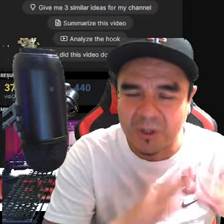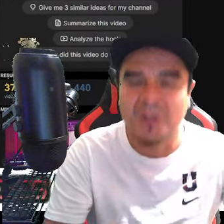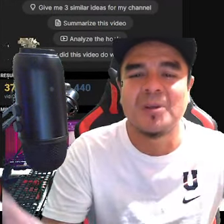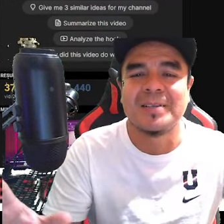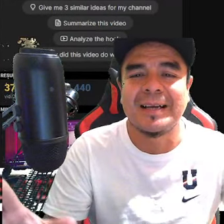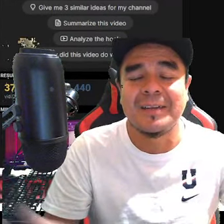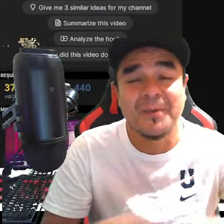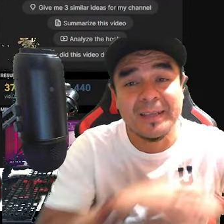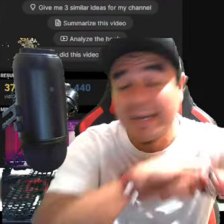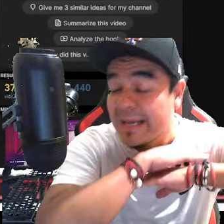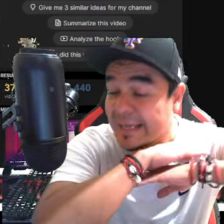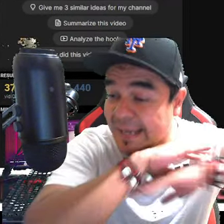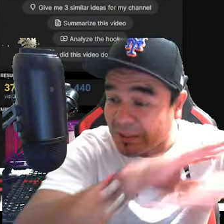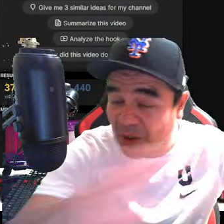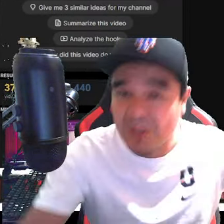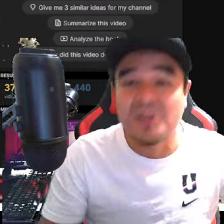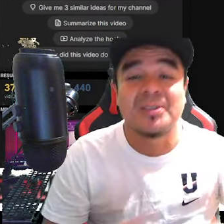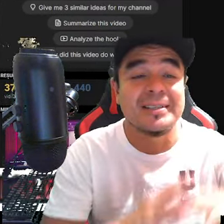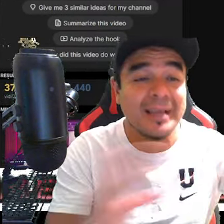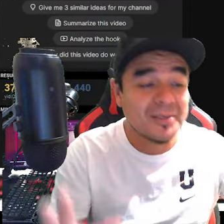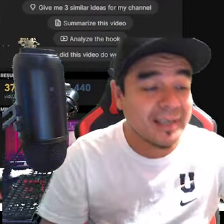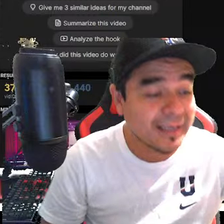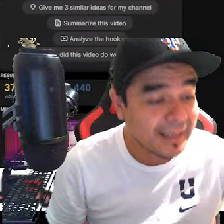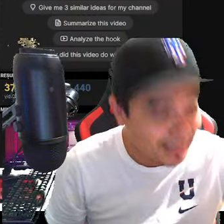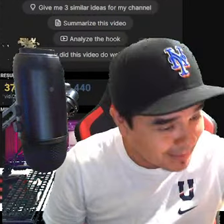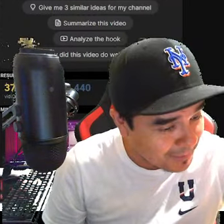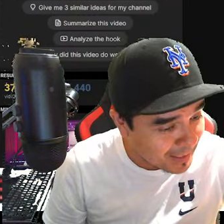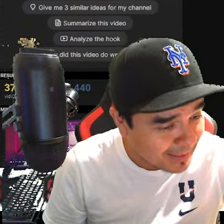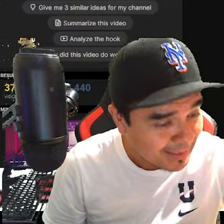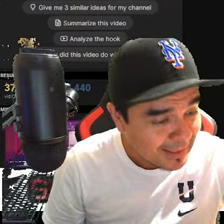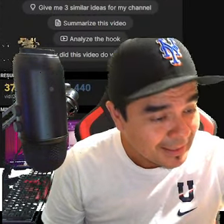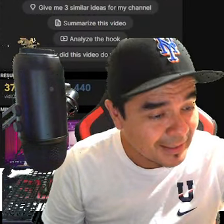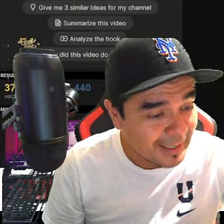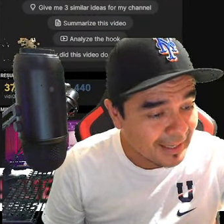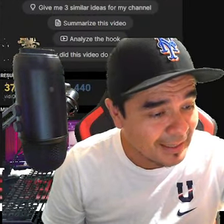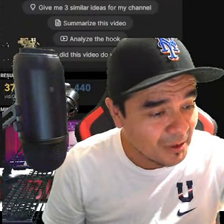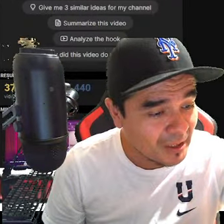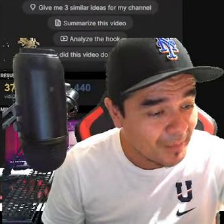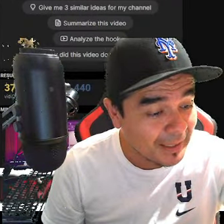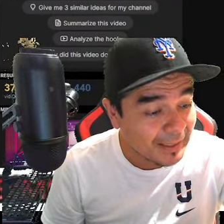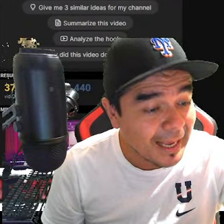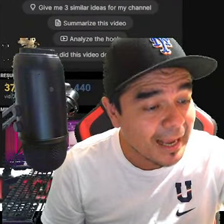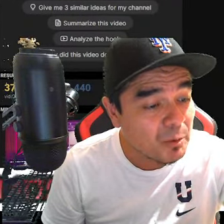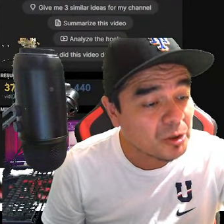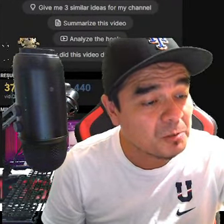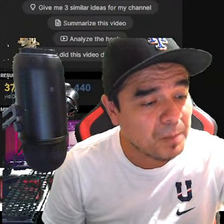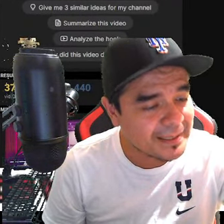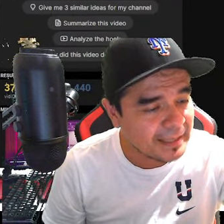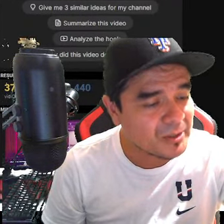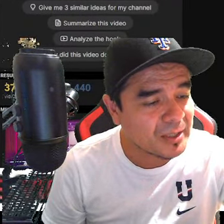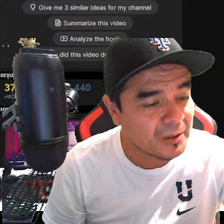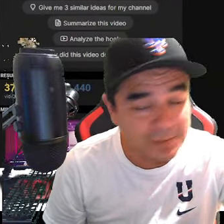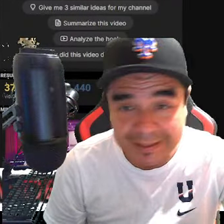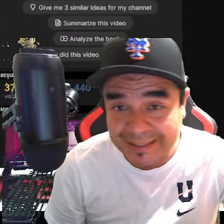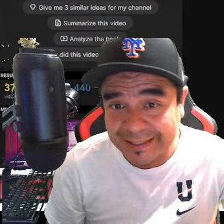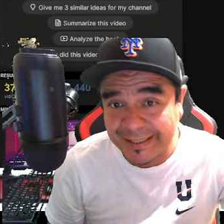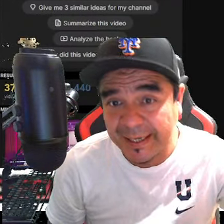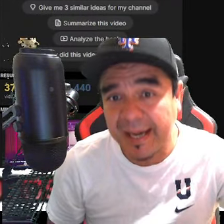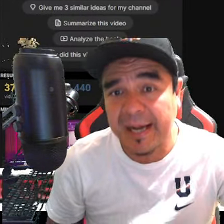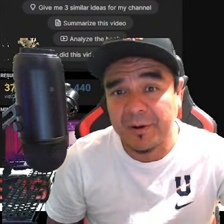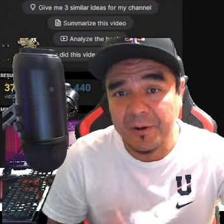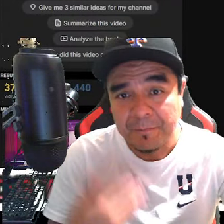a todos de California y a todos los estados en general también. De allá de la Unión Americana hay muchos paisanos que nos ven